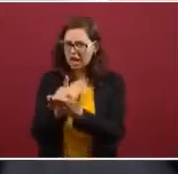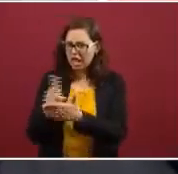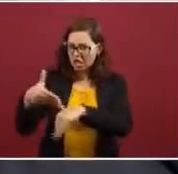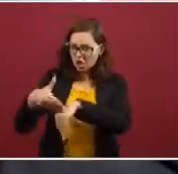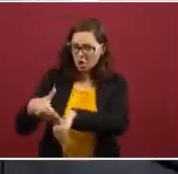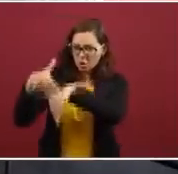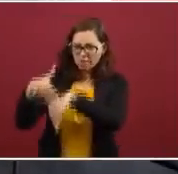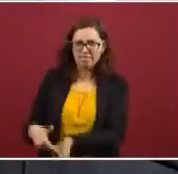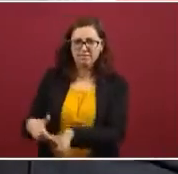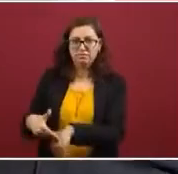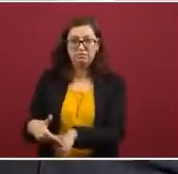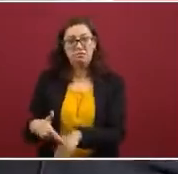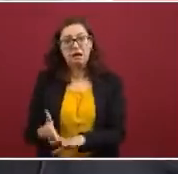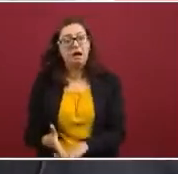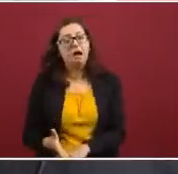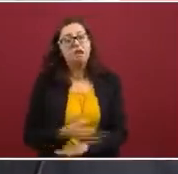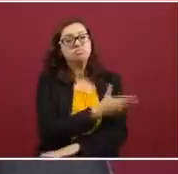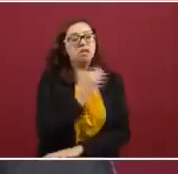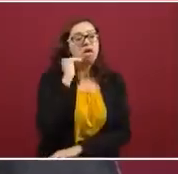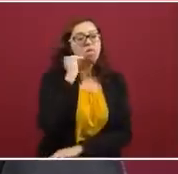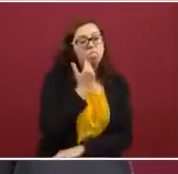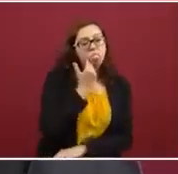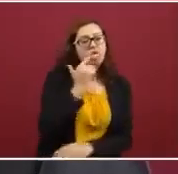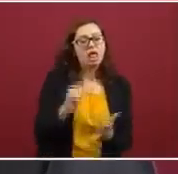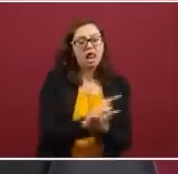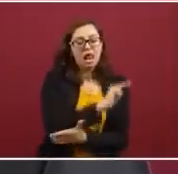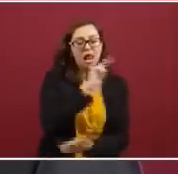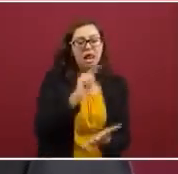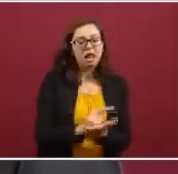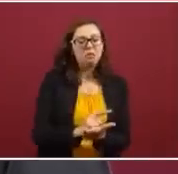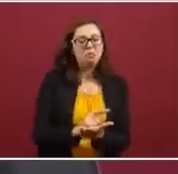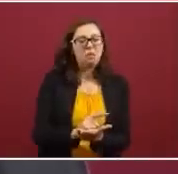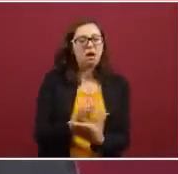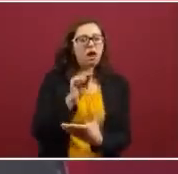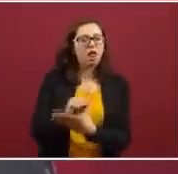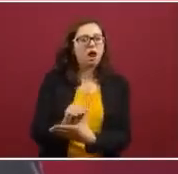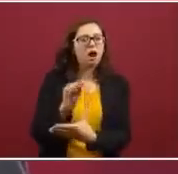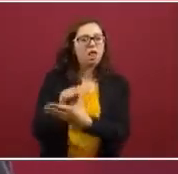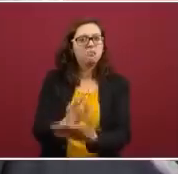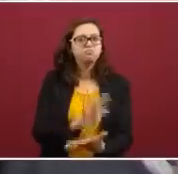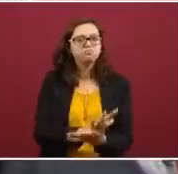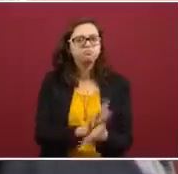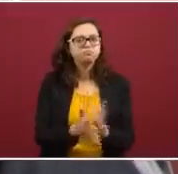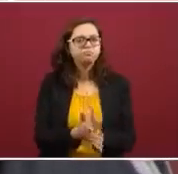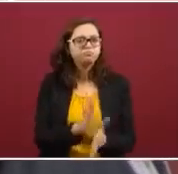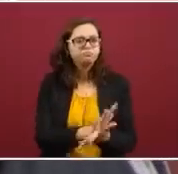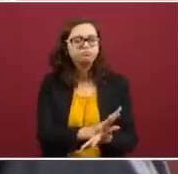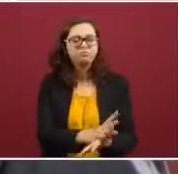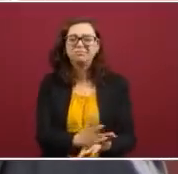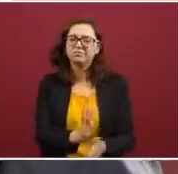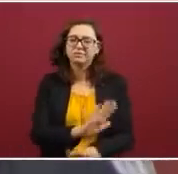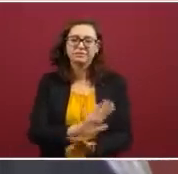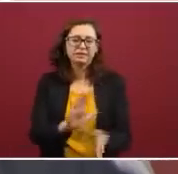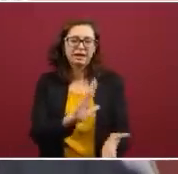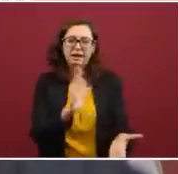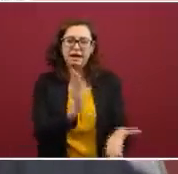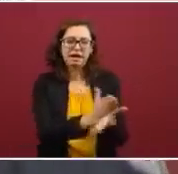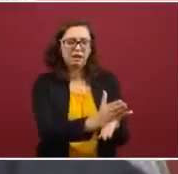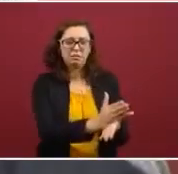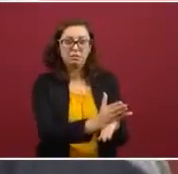Estado de chueco, de cohecho, y todo esto va a generar mucha